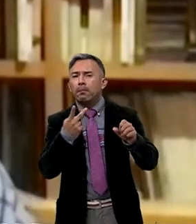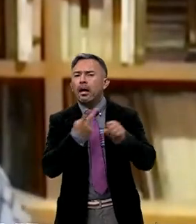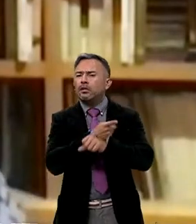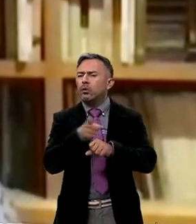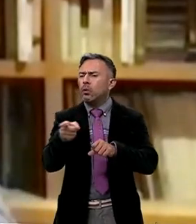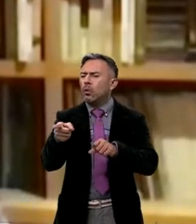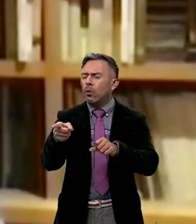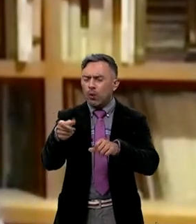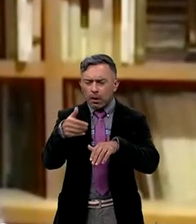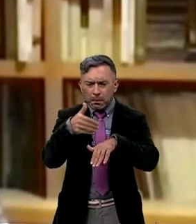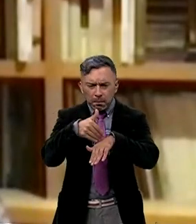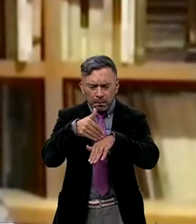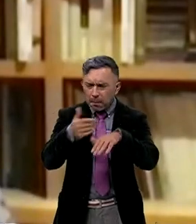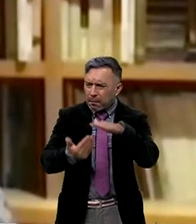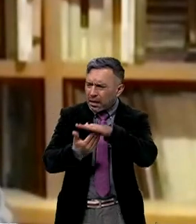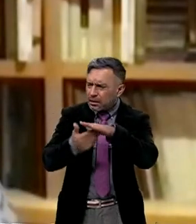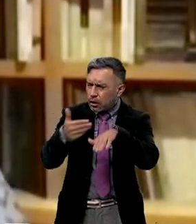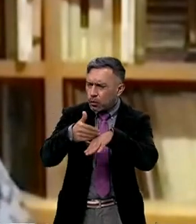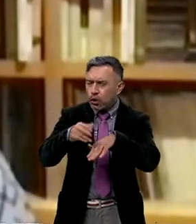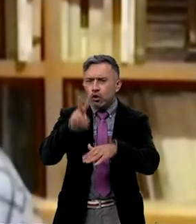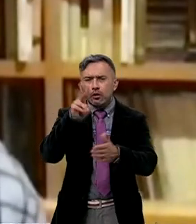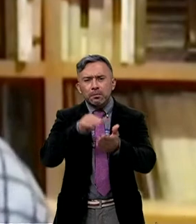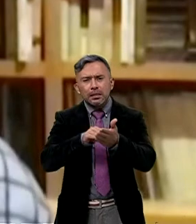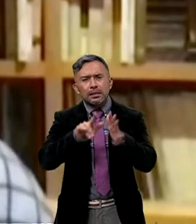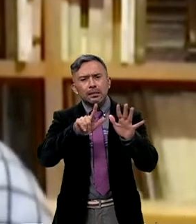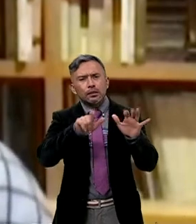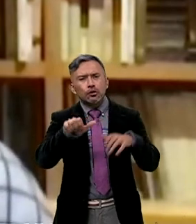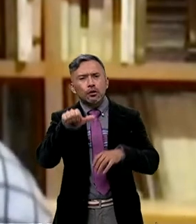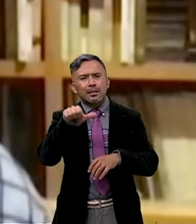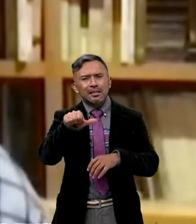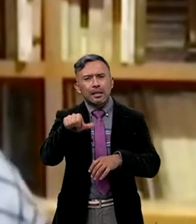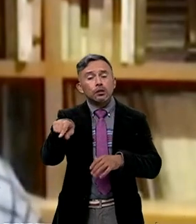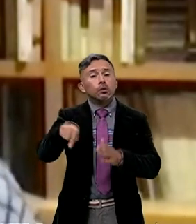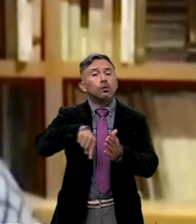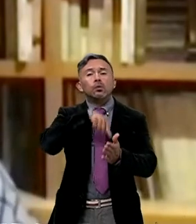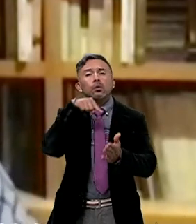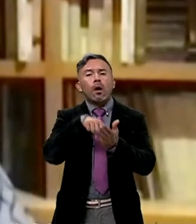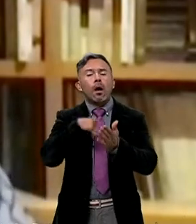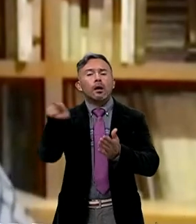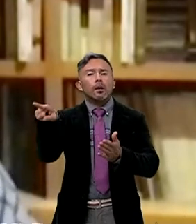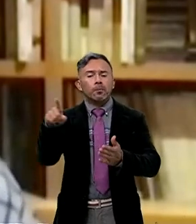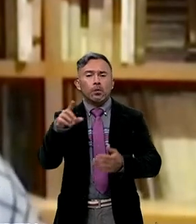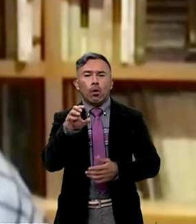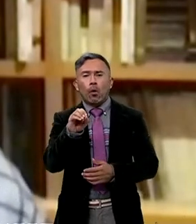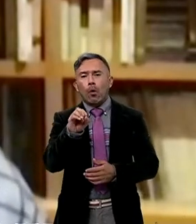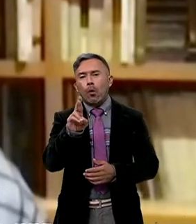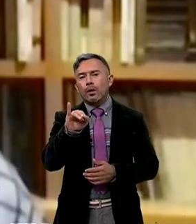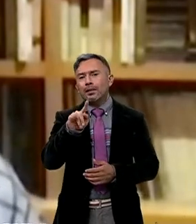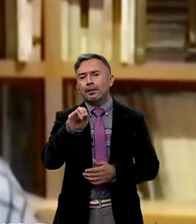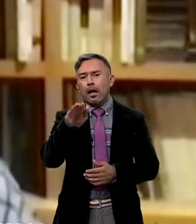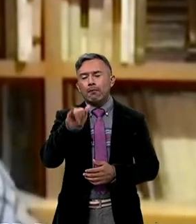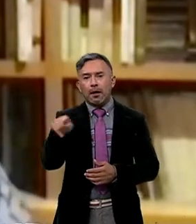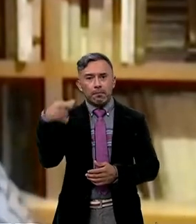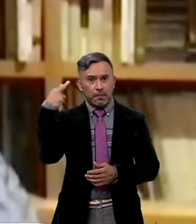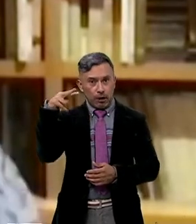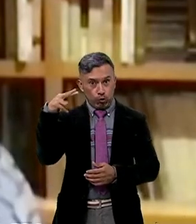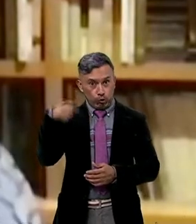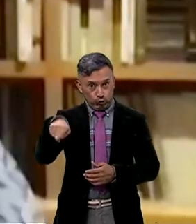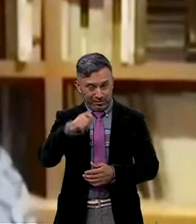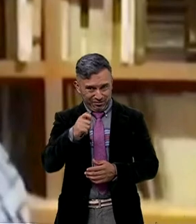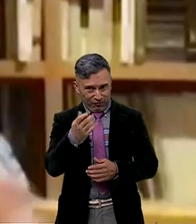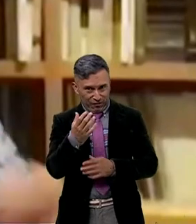y dos mil 716 básica en orizaba veracruz donde todos vimos un vídeo en el cual